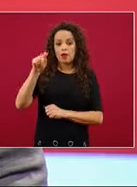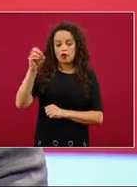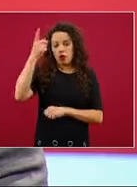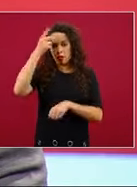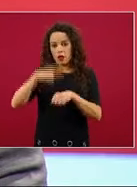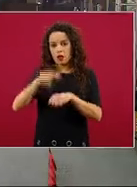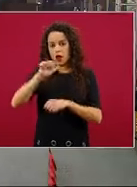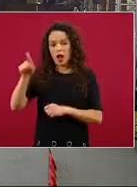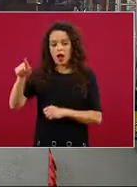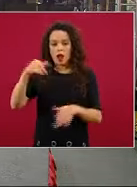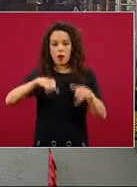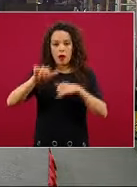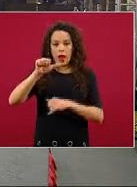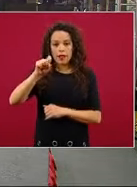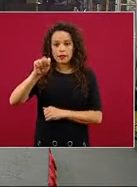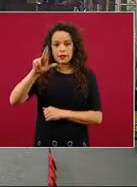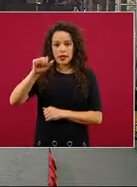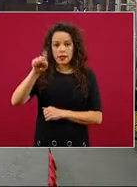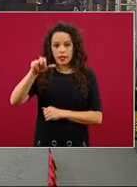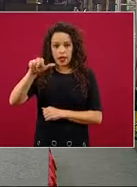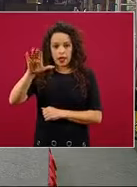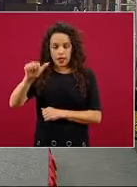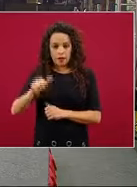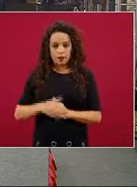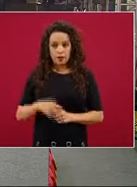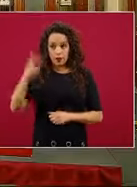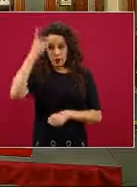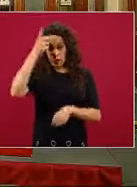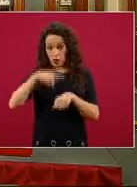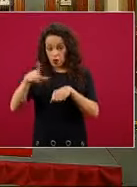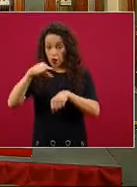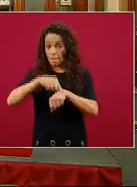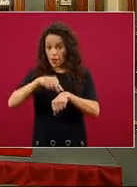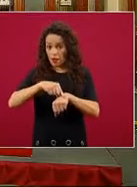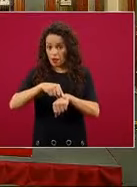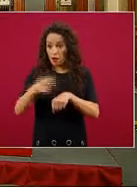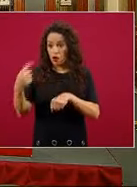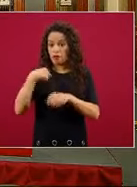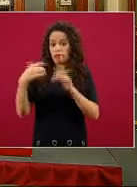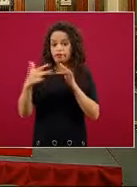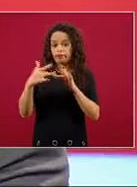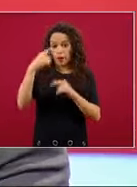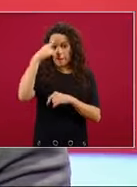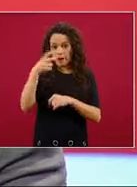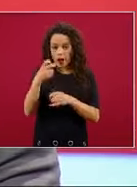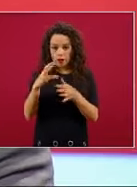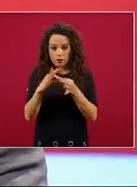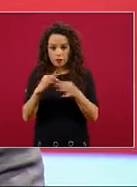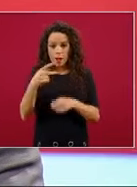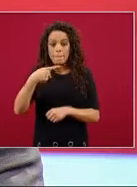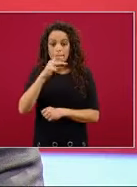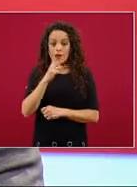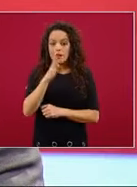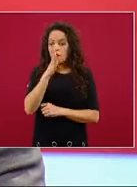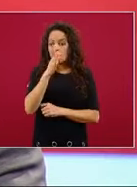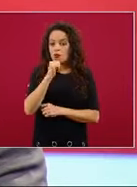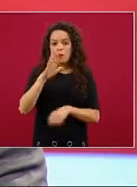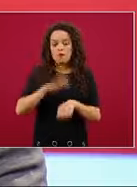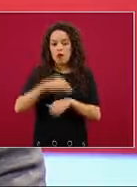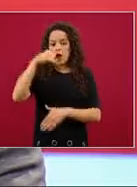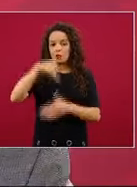nos contactó. Él es el director médico de AstraZeneca y nos contactó para comentar al respecto, pero ya no pudimos entrar